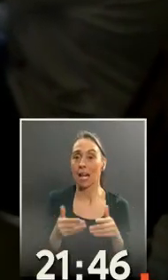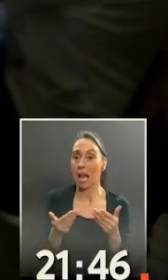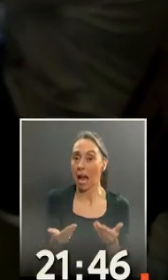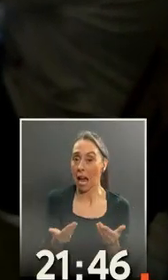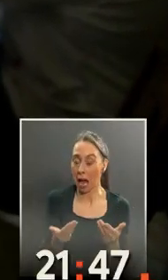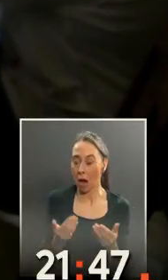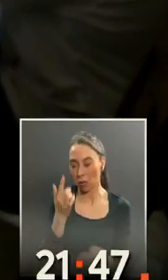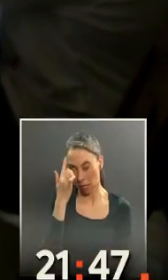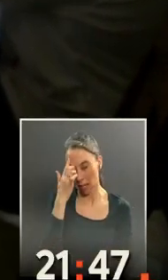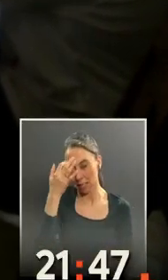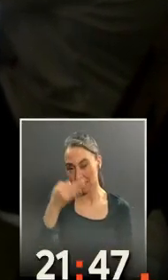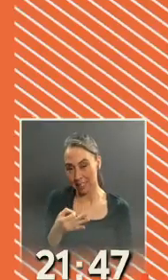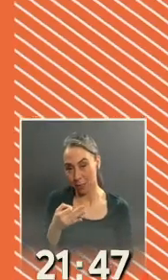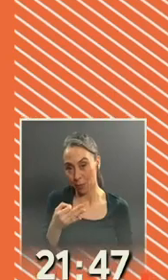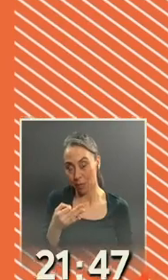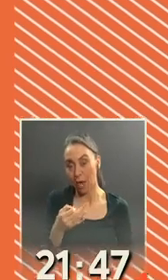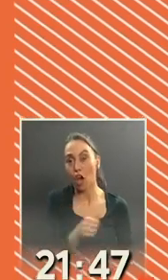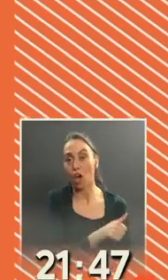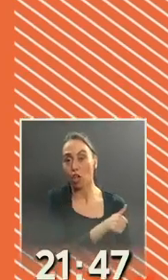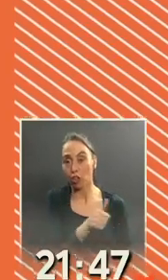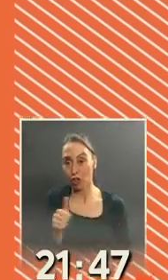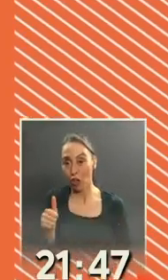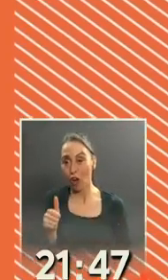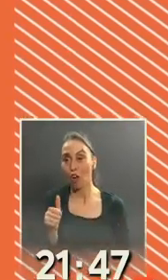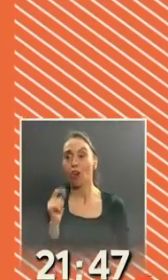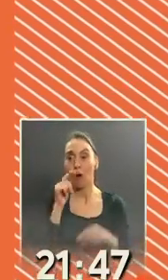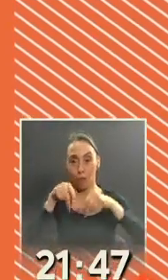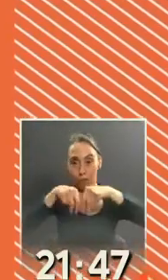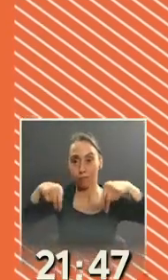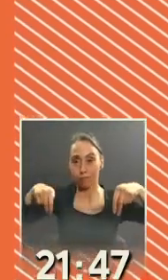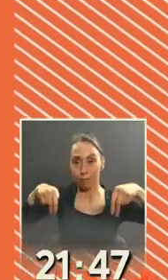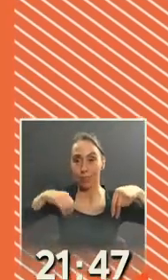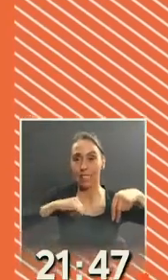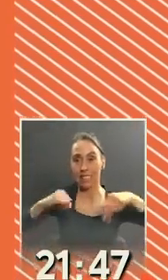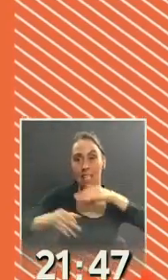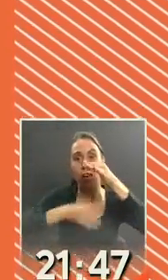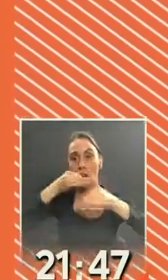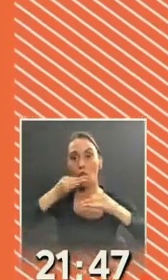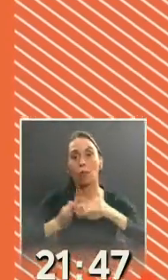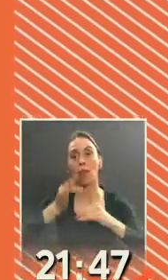certeza de que todos van a estar presentes para seguir contando esta historia.